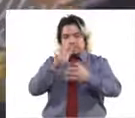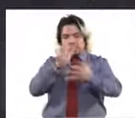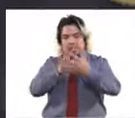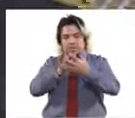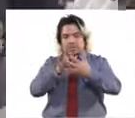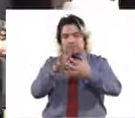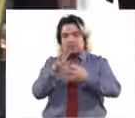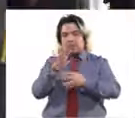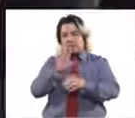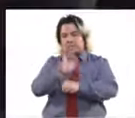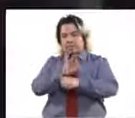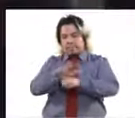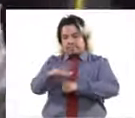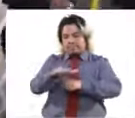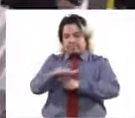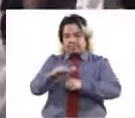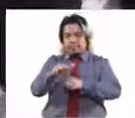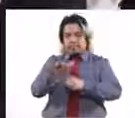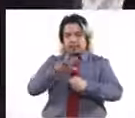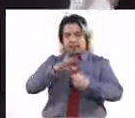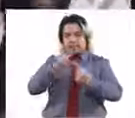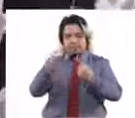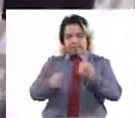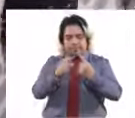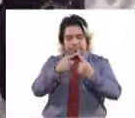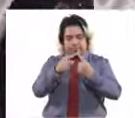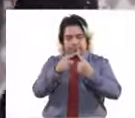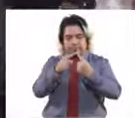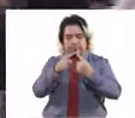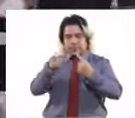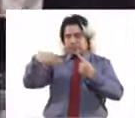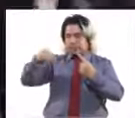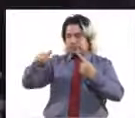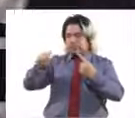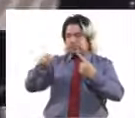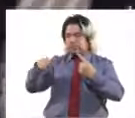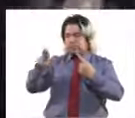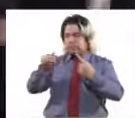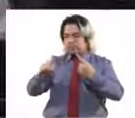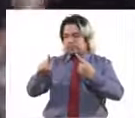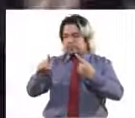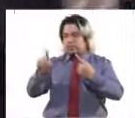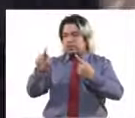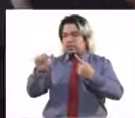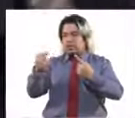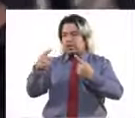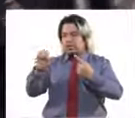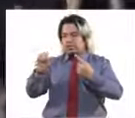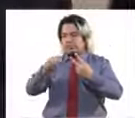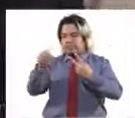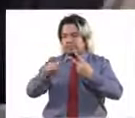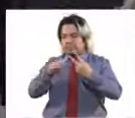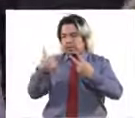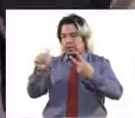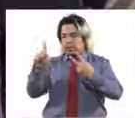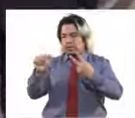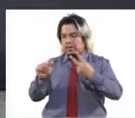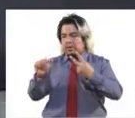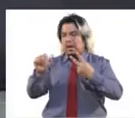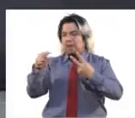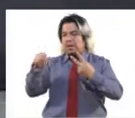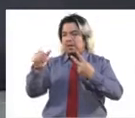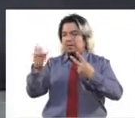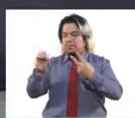y Seguridad Ciudadana, recibamos a Martínez Rodríguez Rodrigo, Gualito Arellano Jorge